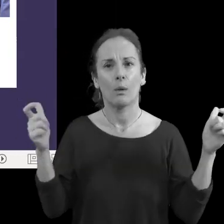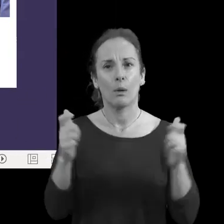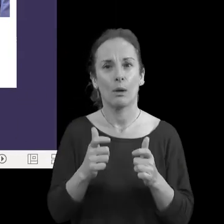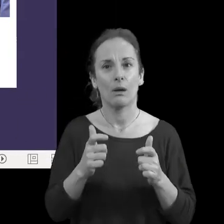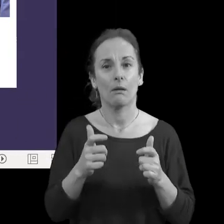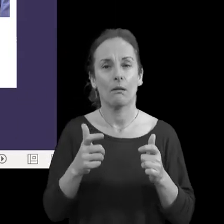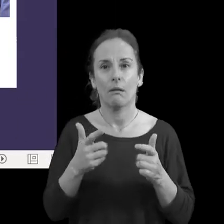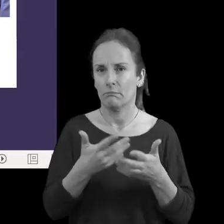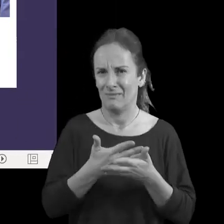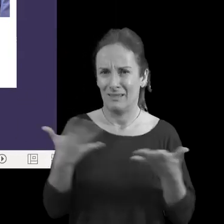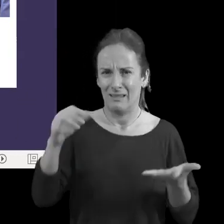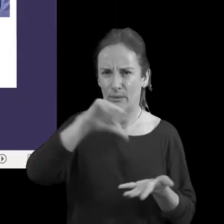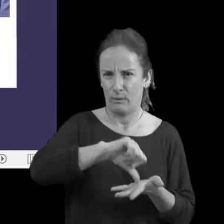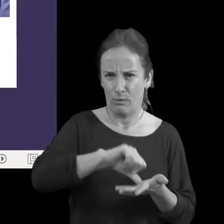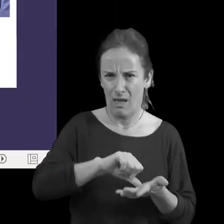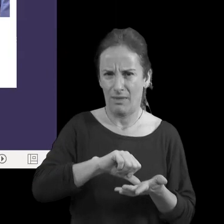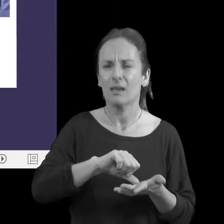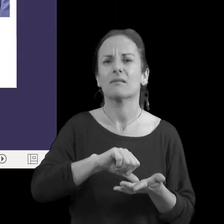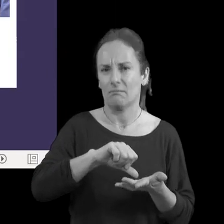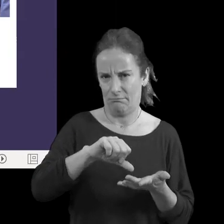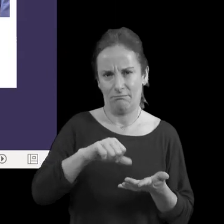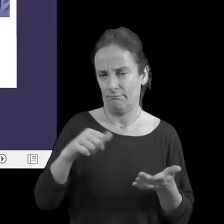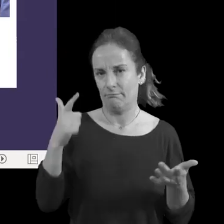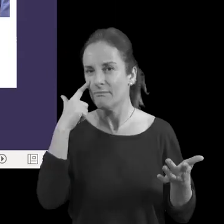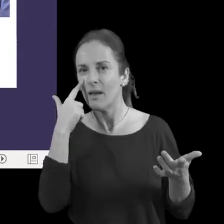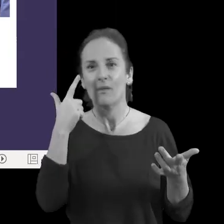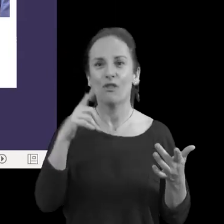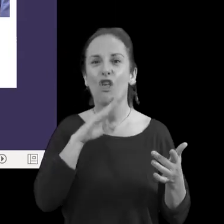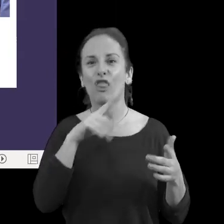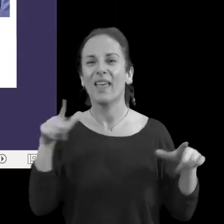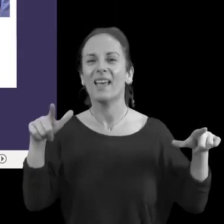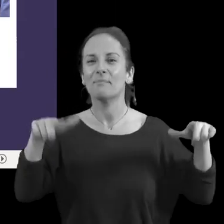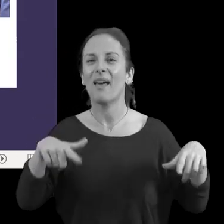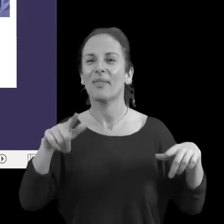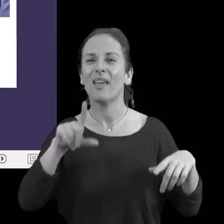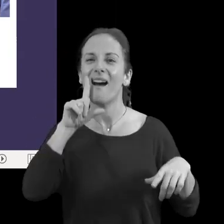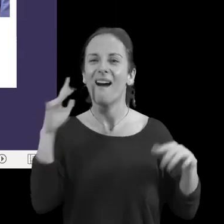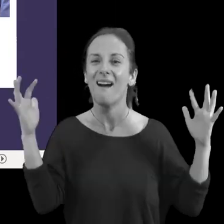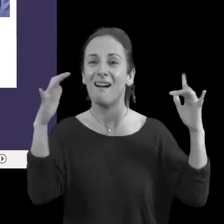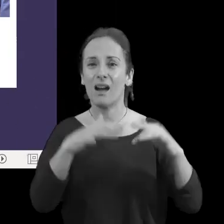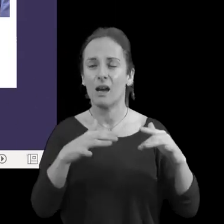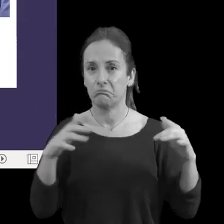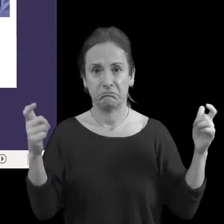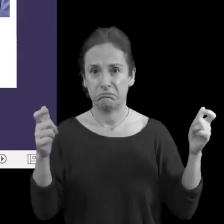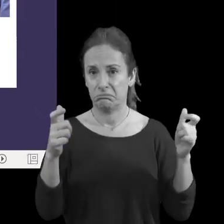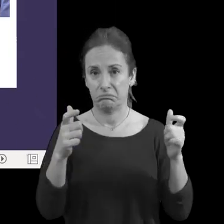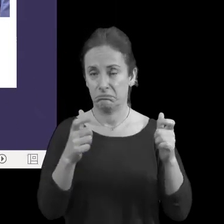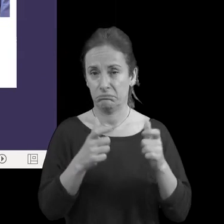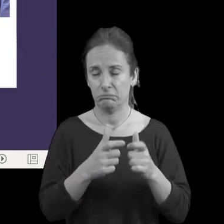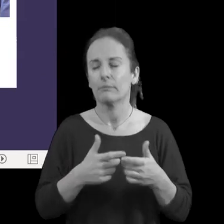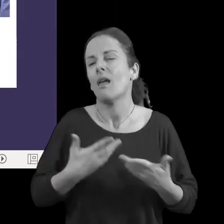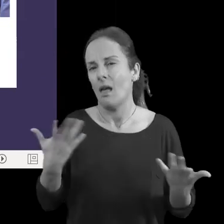sino de aquí del Estado español, sino en términos globales, ¿no? Por supuesto que seguimos contando y